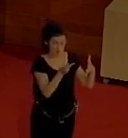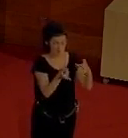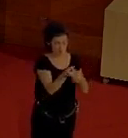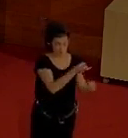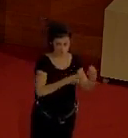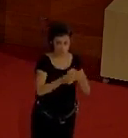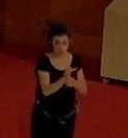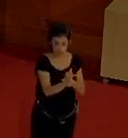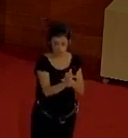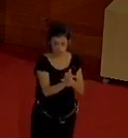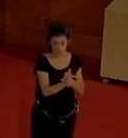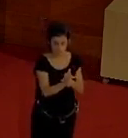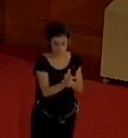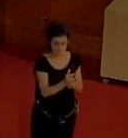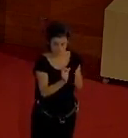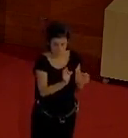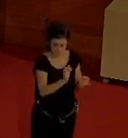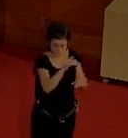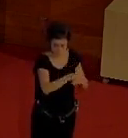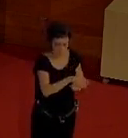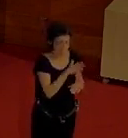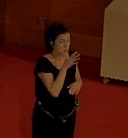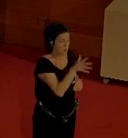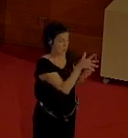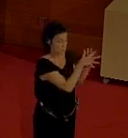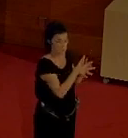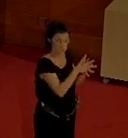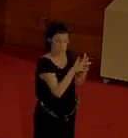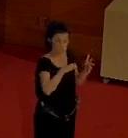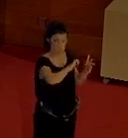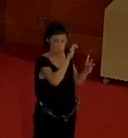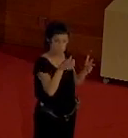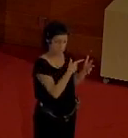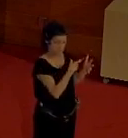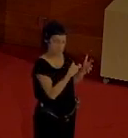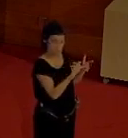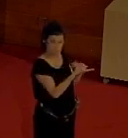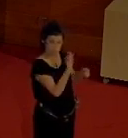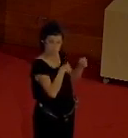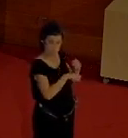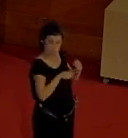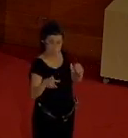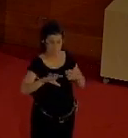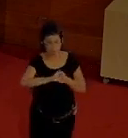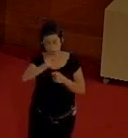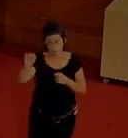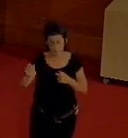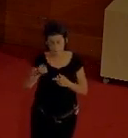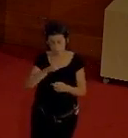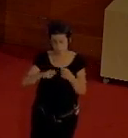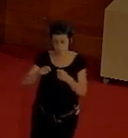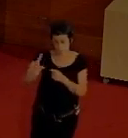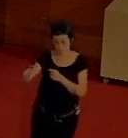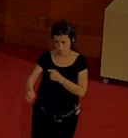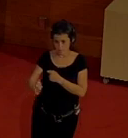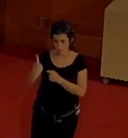eh nos está vendiendo el gas a nosotros los europeos al triple de precio al que se lo vende a los asiáticos está haciendo negocio